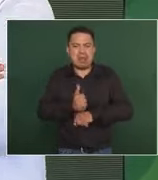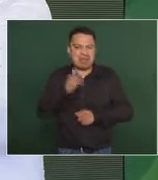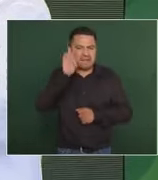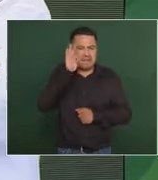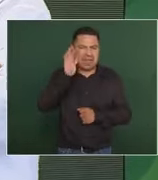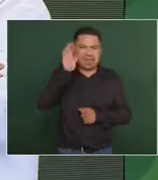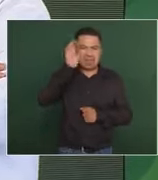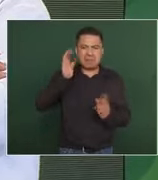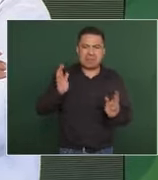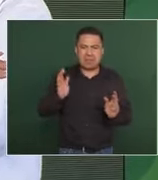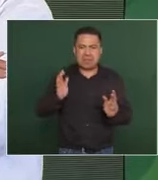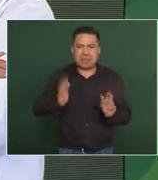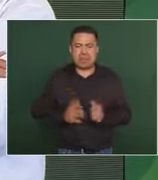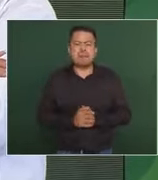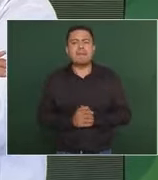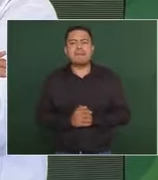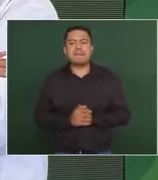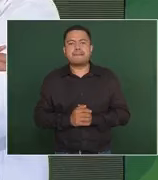Felipe Calderón?